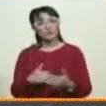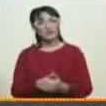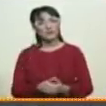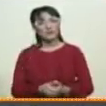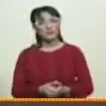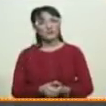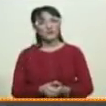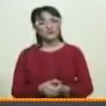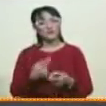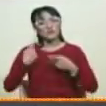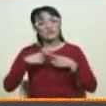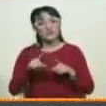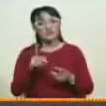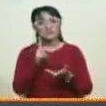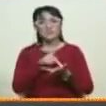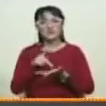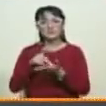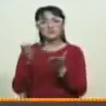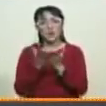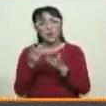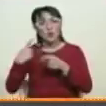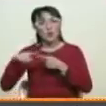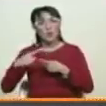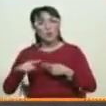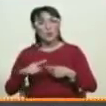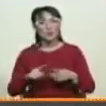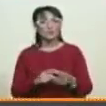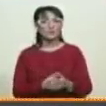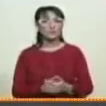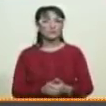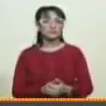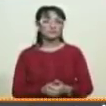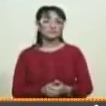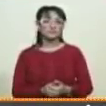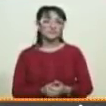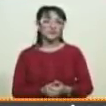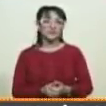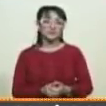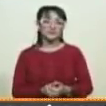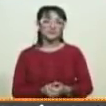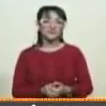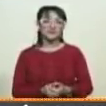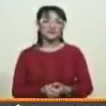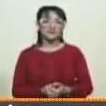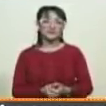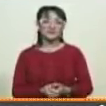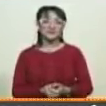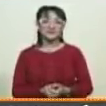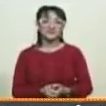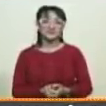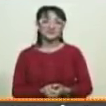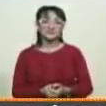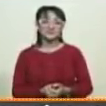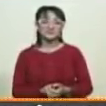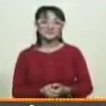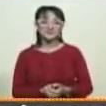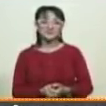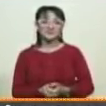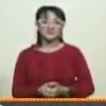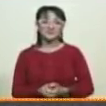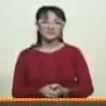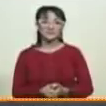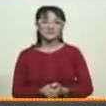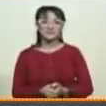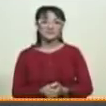muy distinto el grado de participación de unos colegios a otros. Hay unos colegios que la participación está ya considerablemente